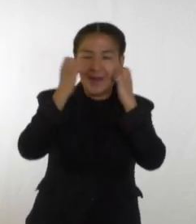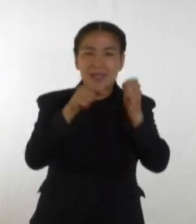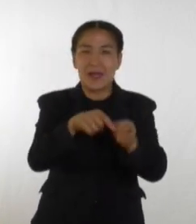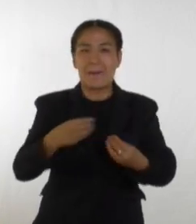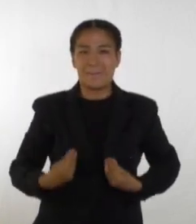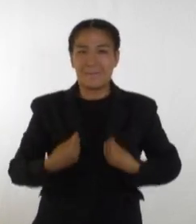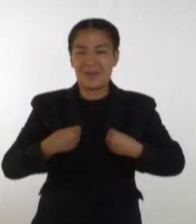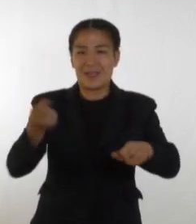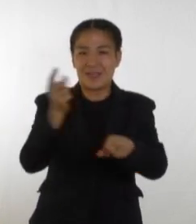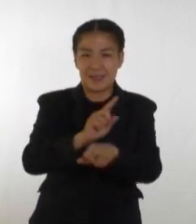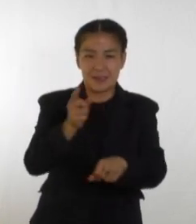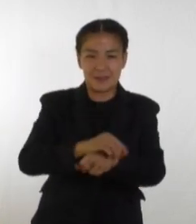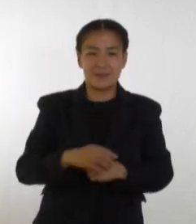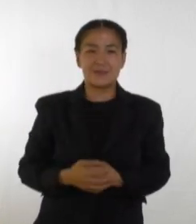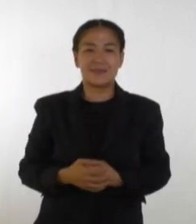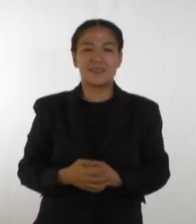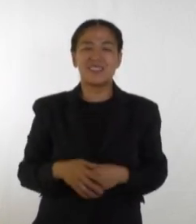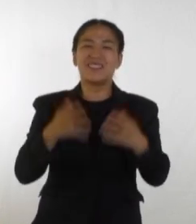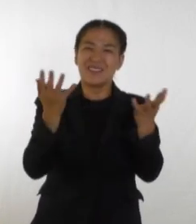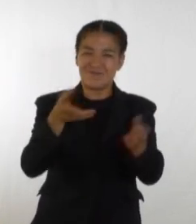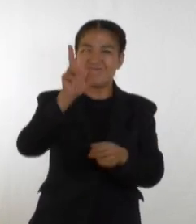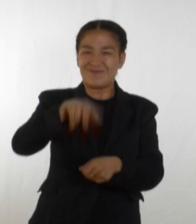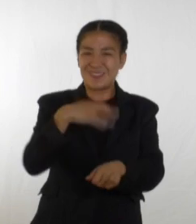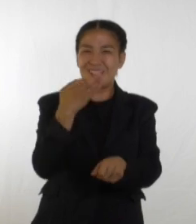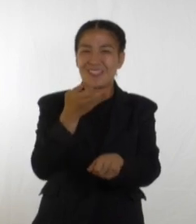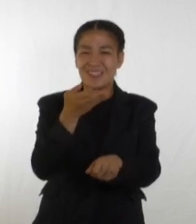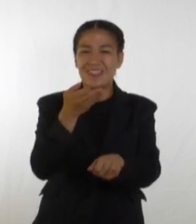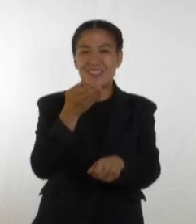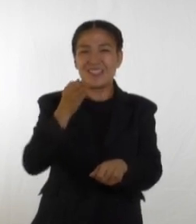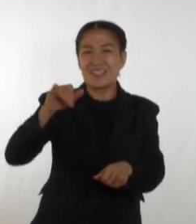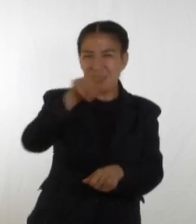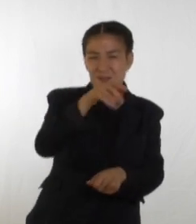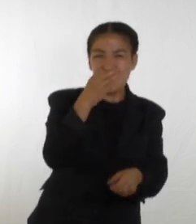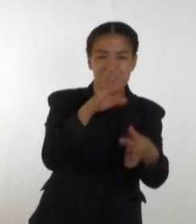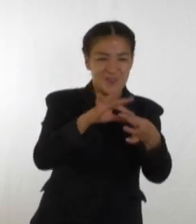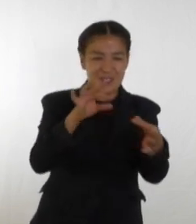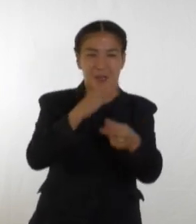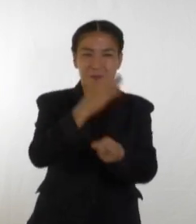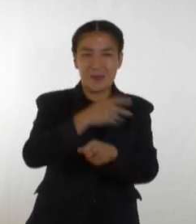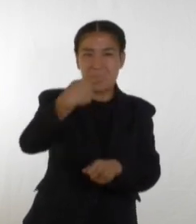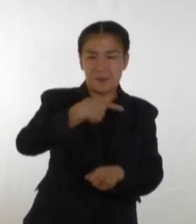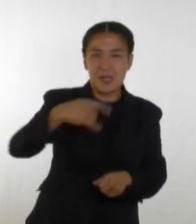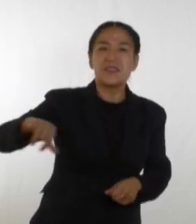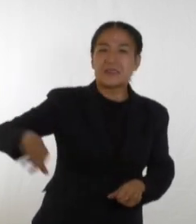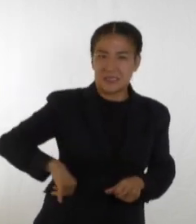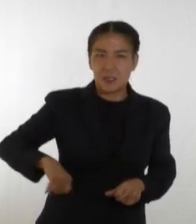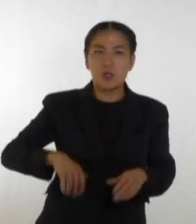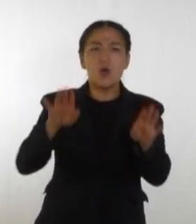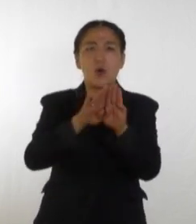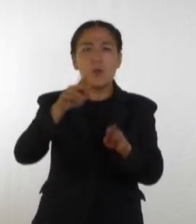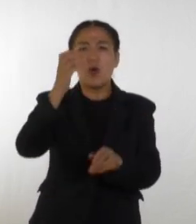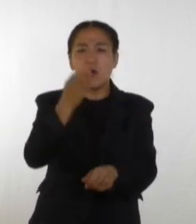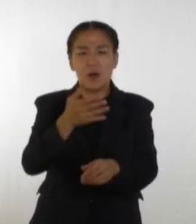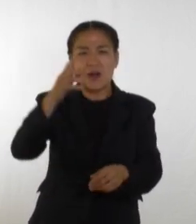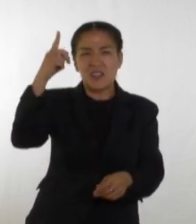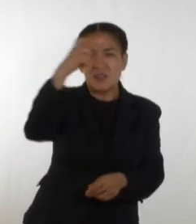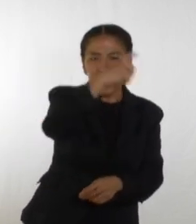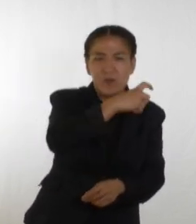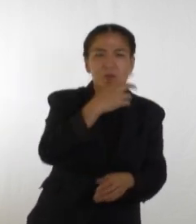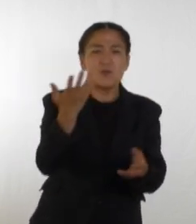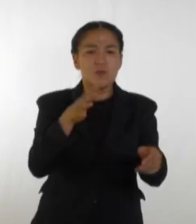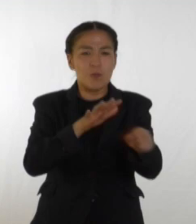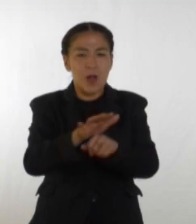que suceden en nuestra vida cotidiana? Es bien interesante esa pregunta, porque justo esos eventos es dificilísimo